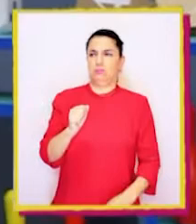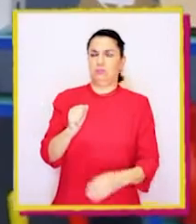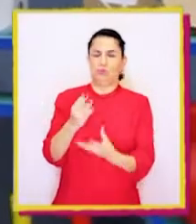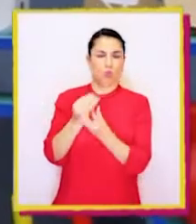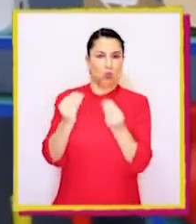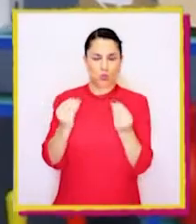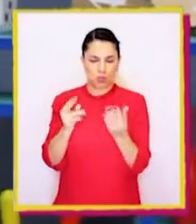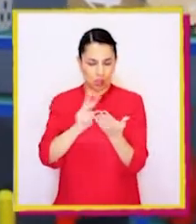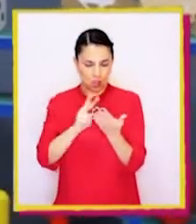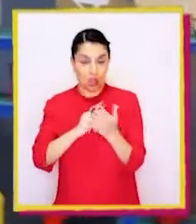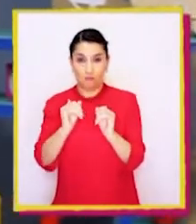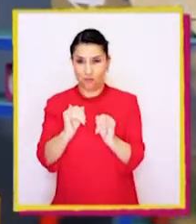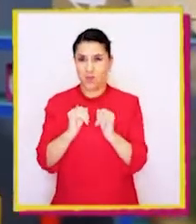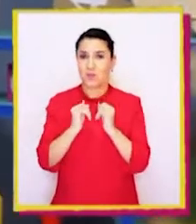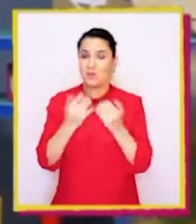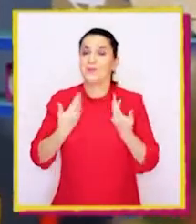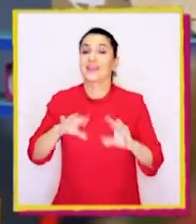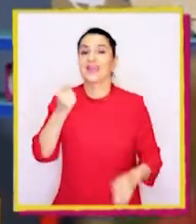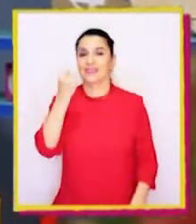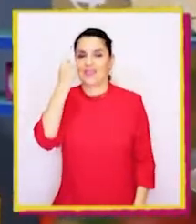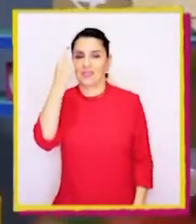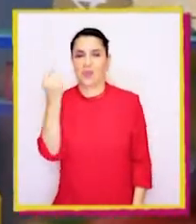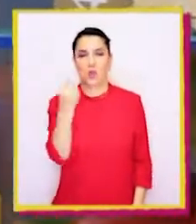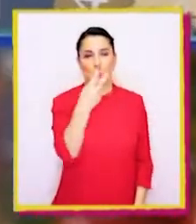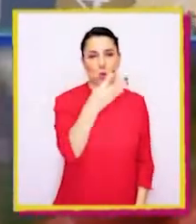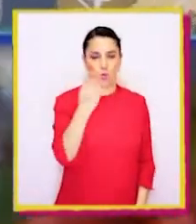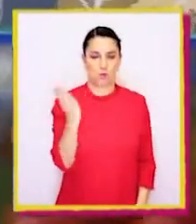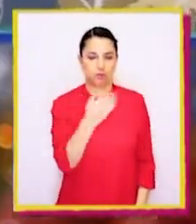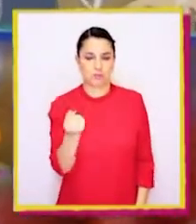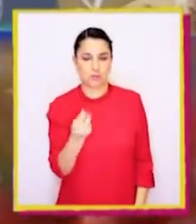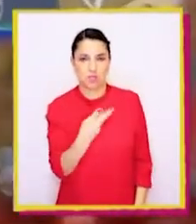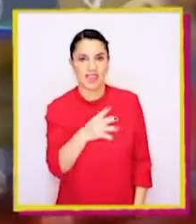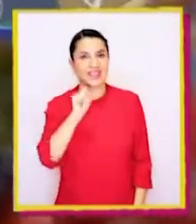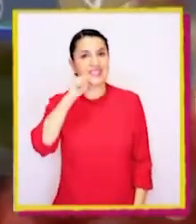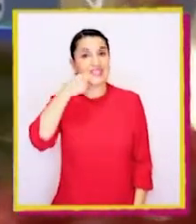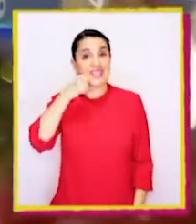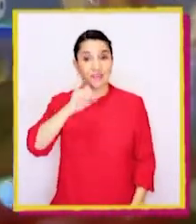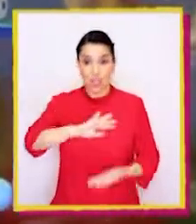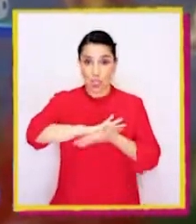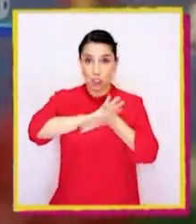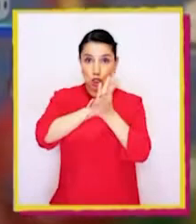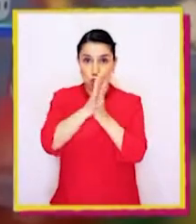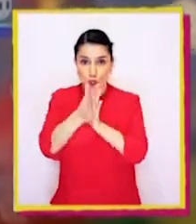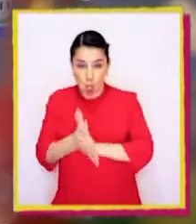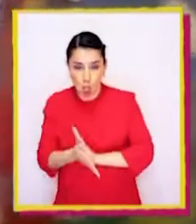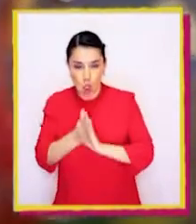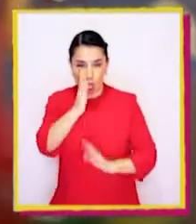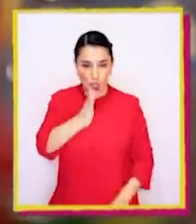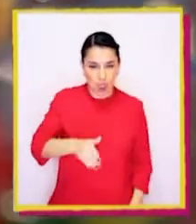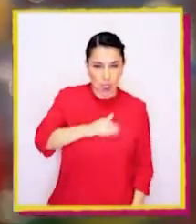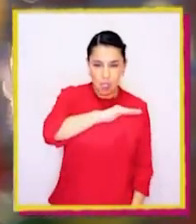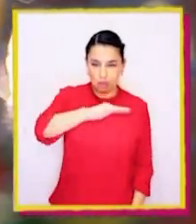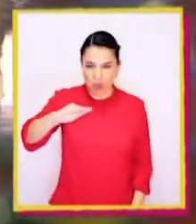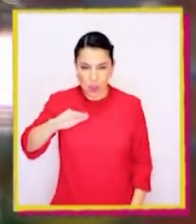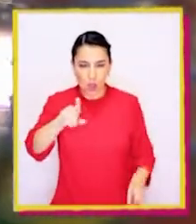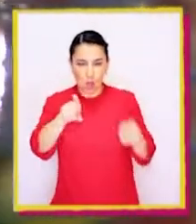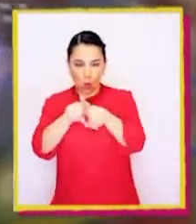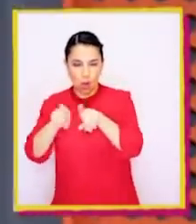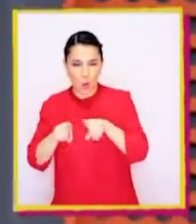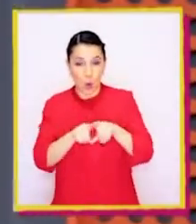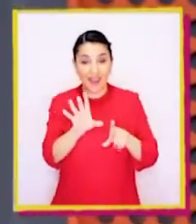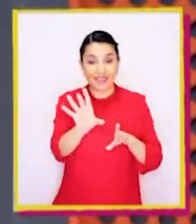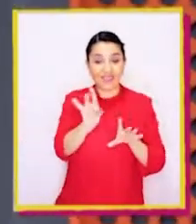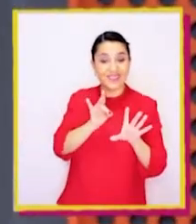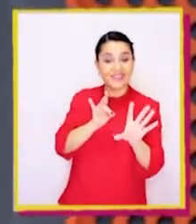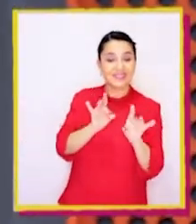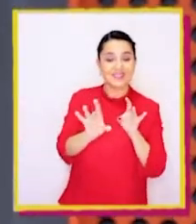información! Pero ya, ya entendí entonces qué es una fracción. La fracción es una parte de un todo que está dividido en partes iguales.